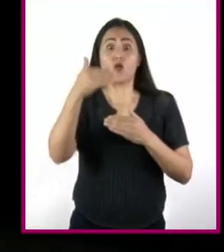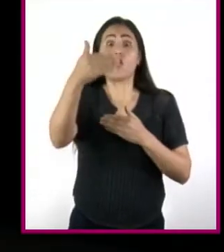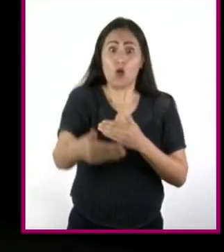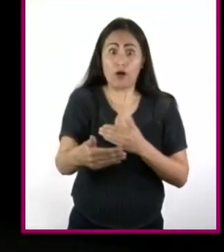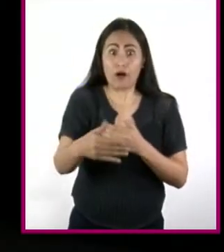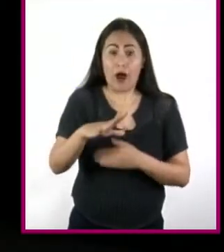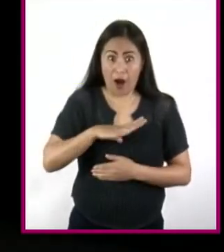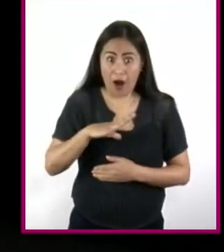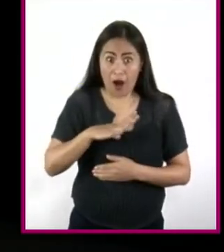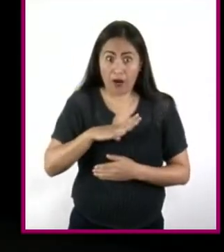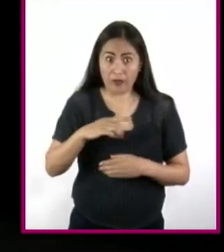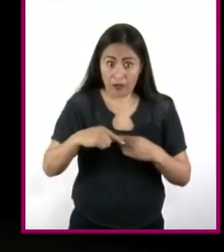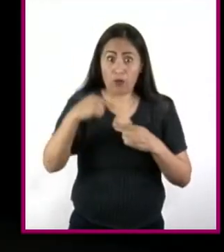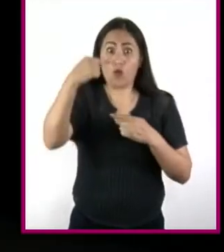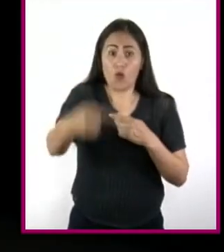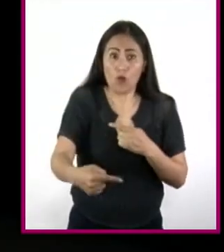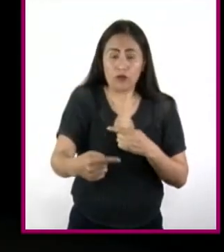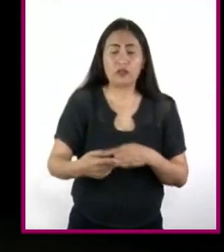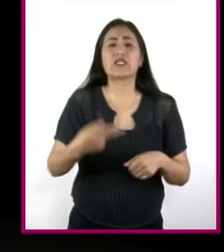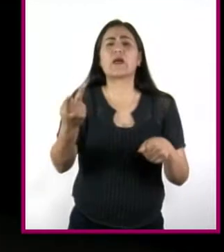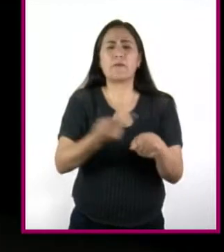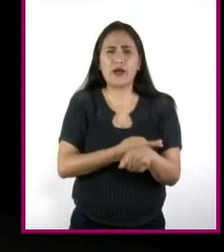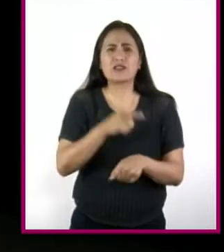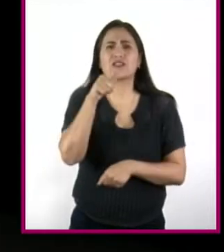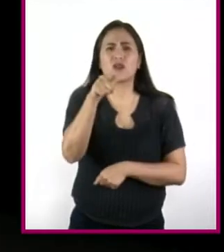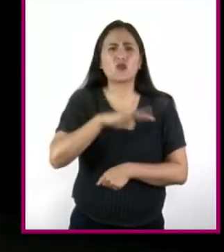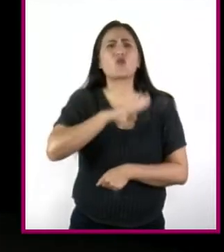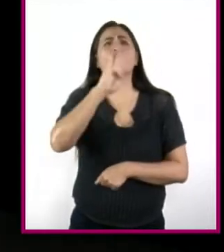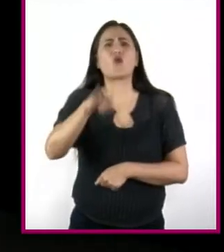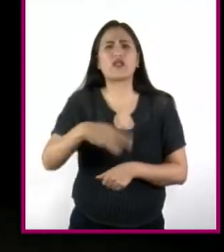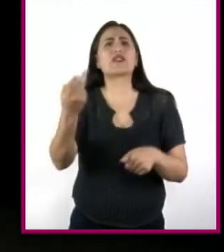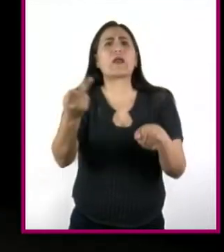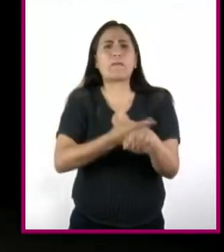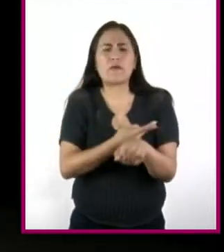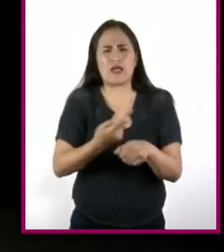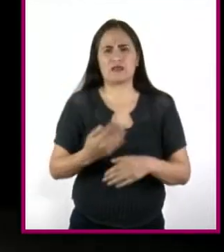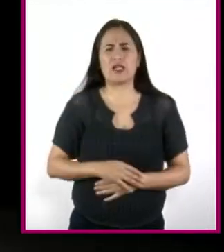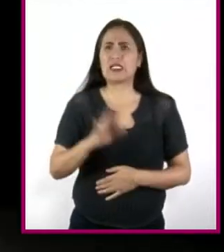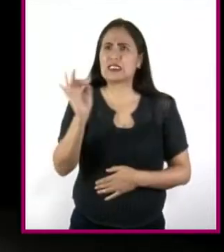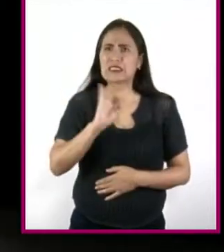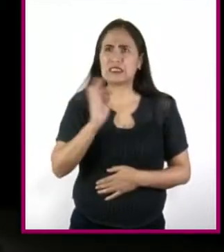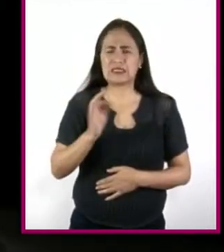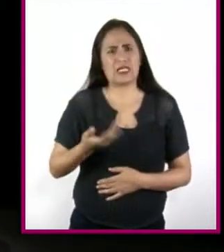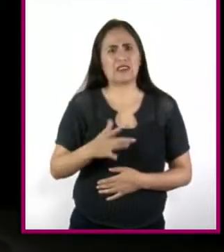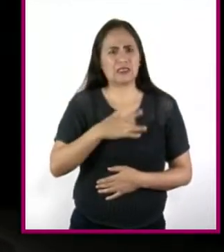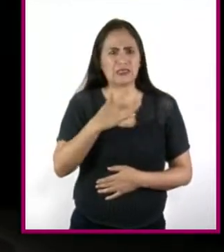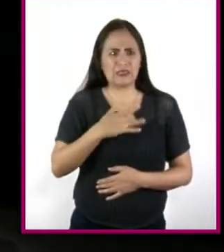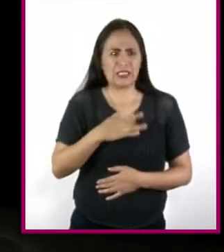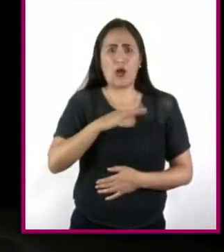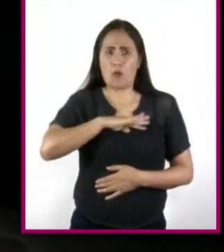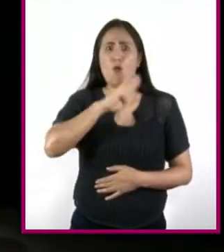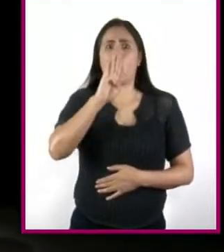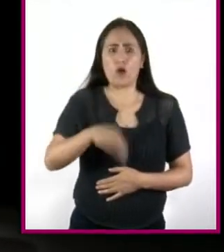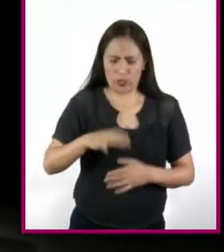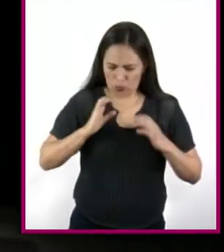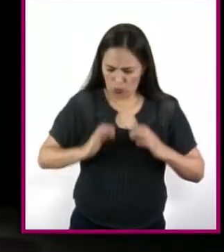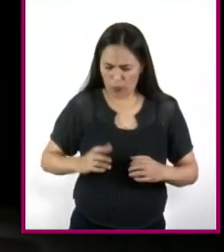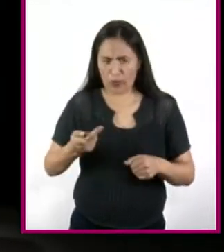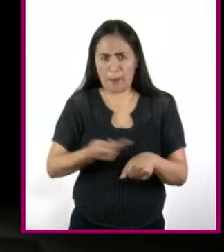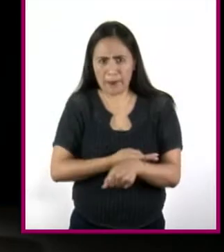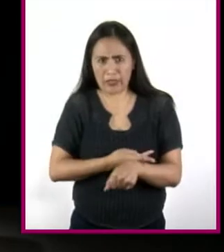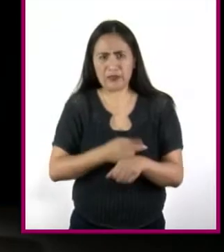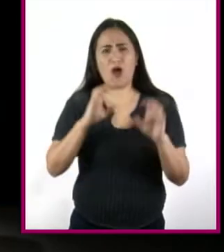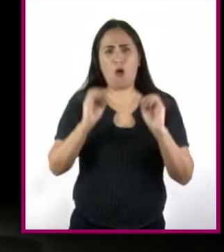qué pasa cuando mueres, podemos querer saber qué tipo de cosas experimentamos cuando morimos o si vamos a algún lugar tras la